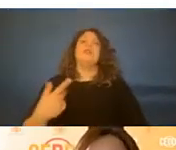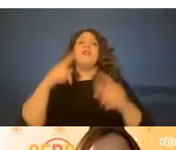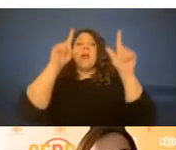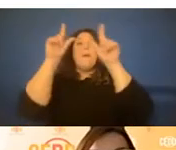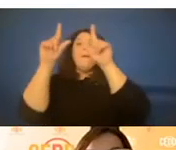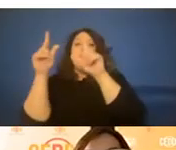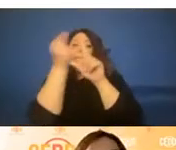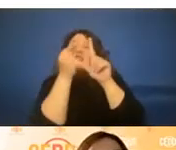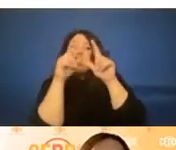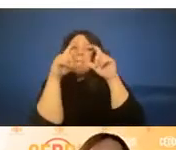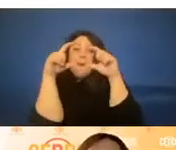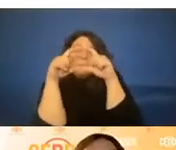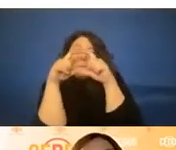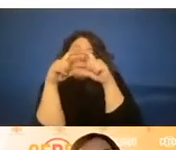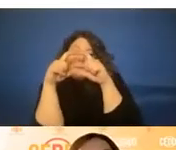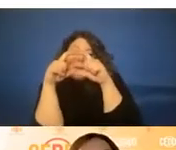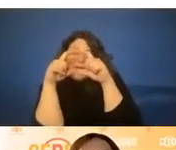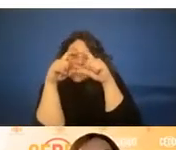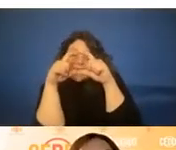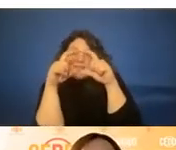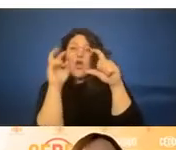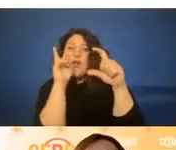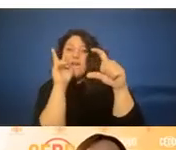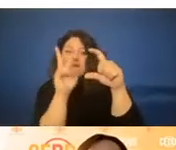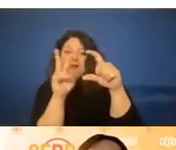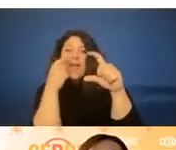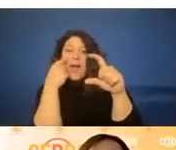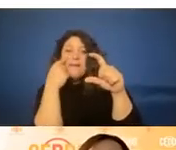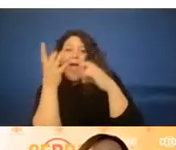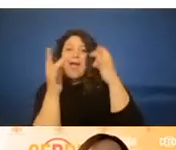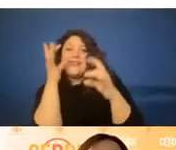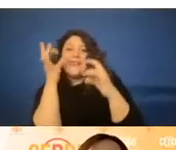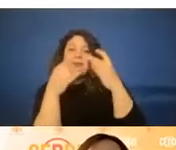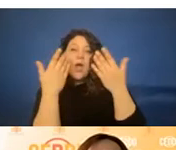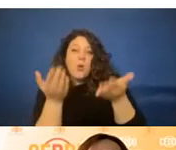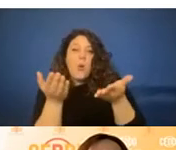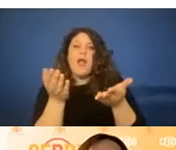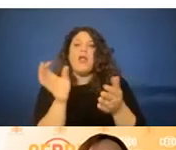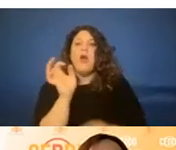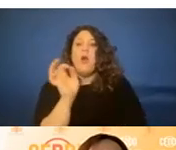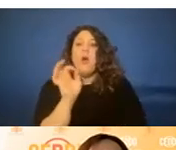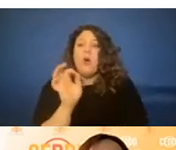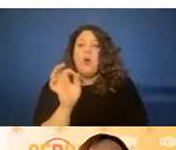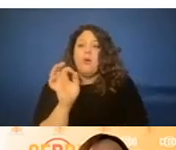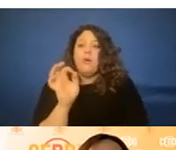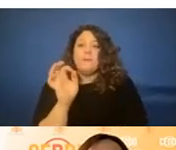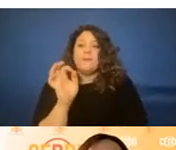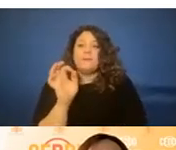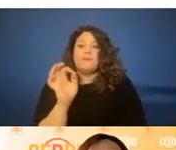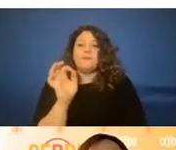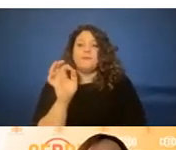pequeñitos, donde ellos vean la actividad o donde ellos vean lo que